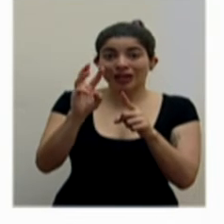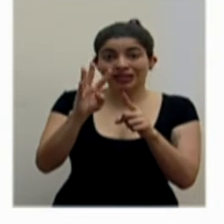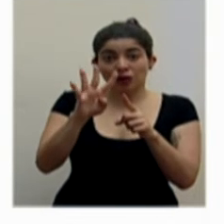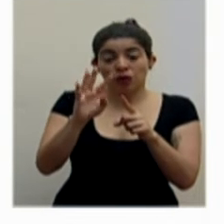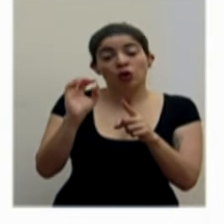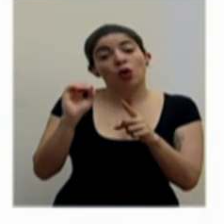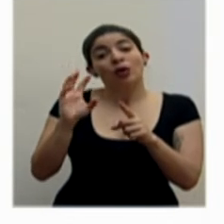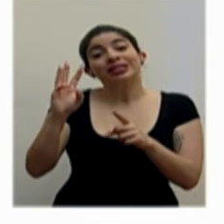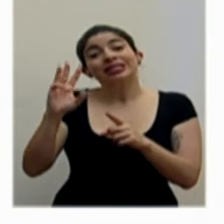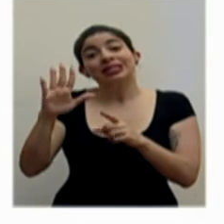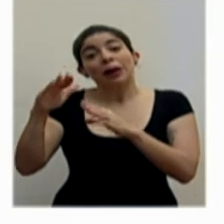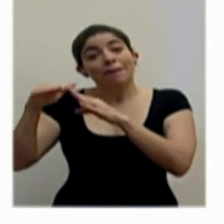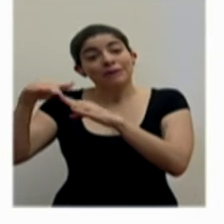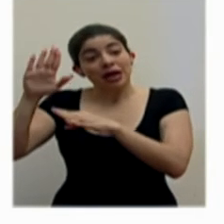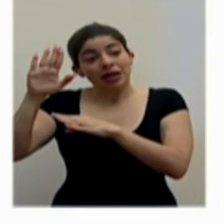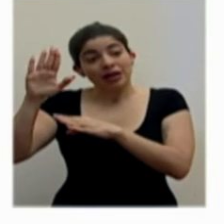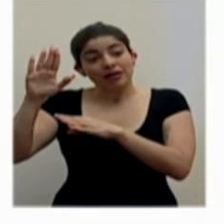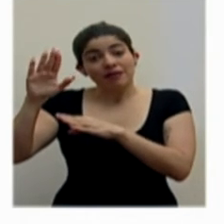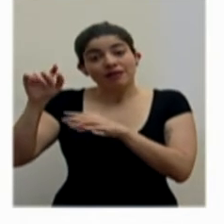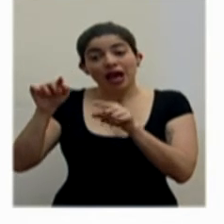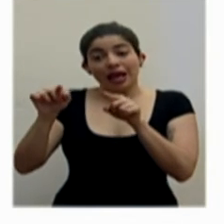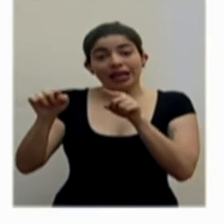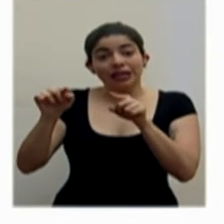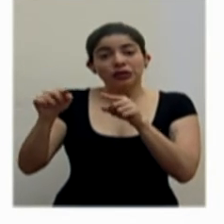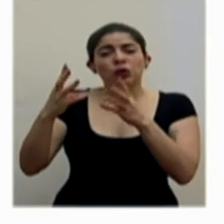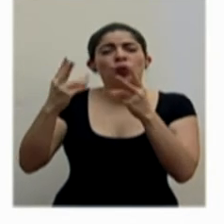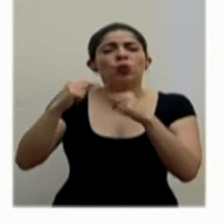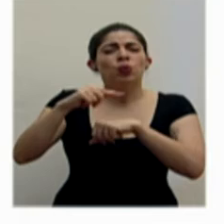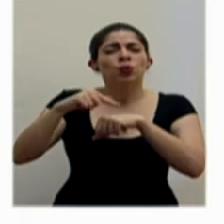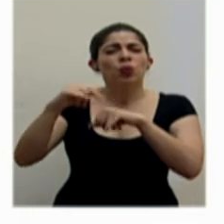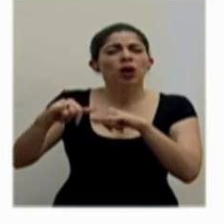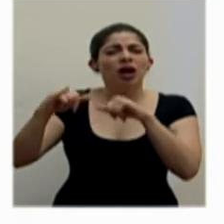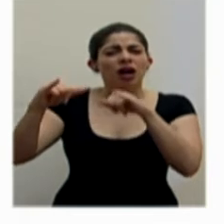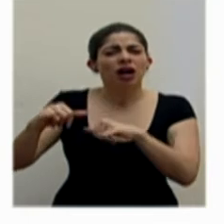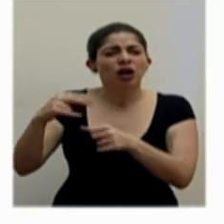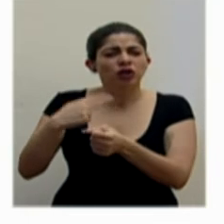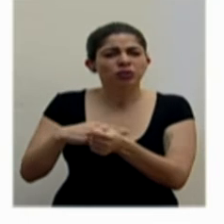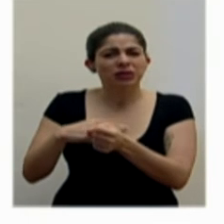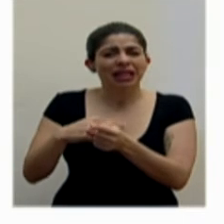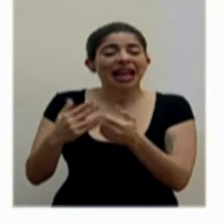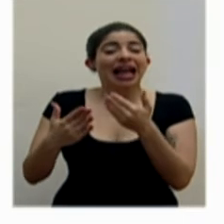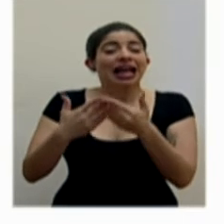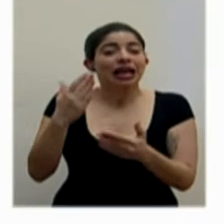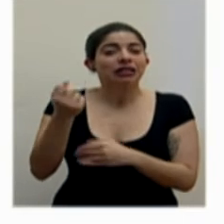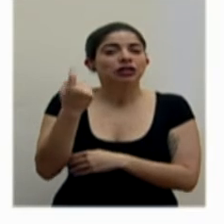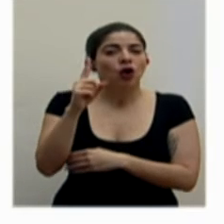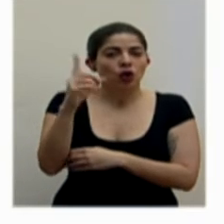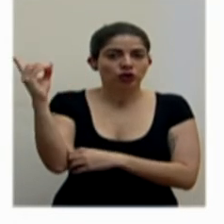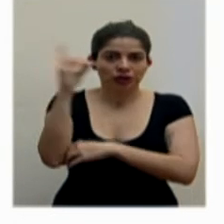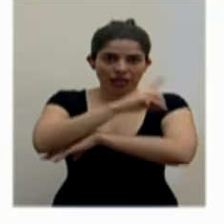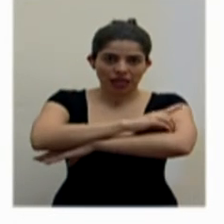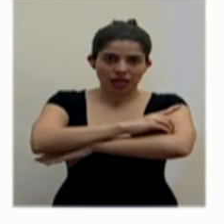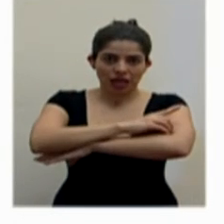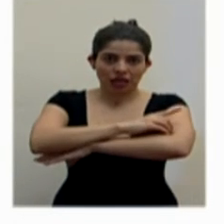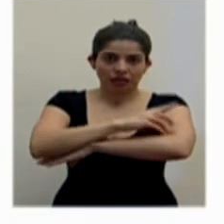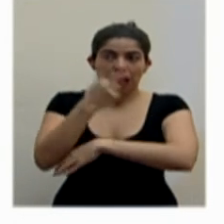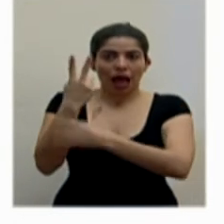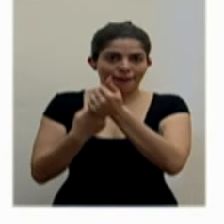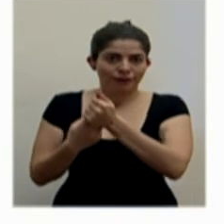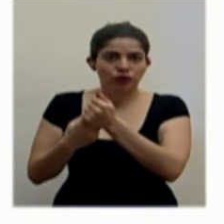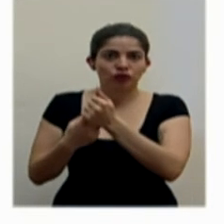a 65 tienen una estancia promedio de casi 11 días en ambos